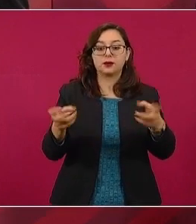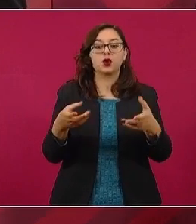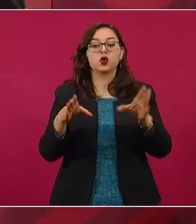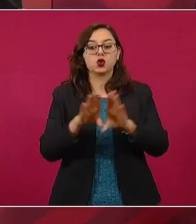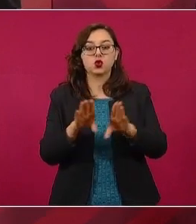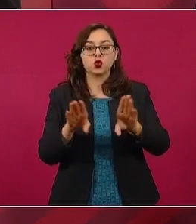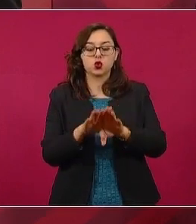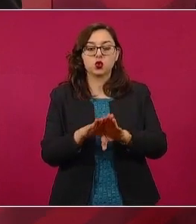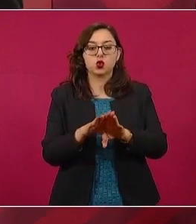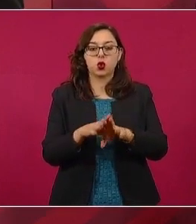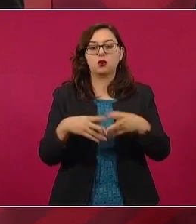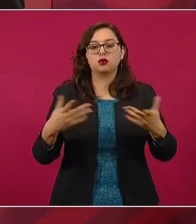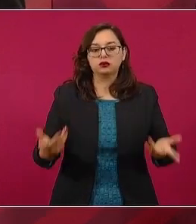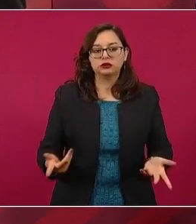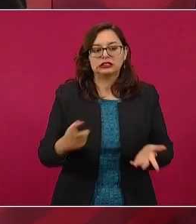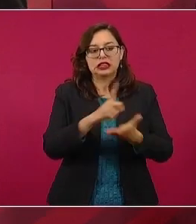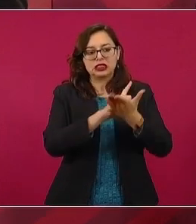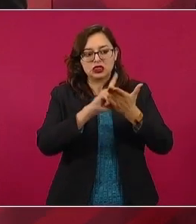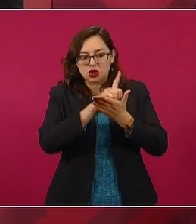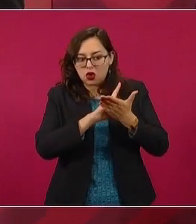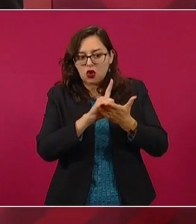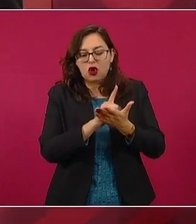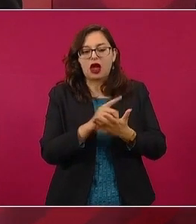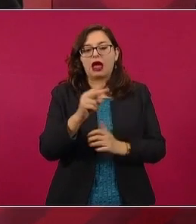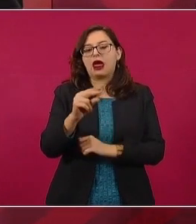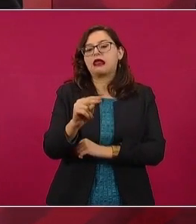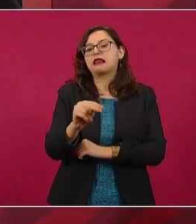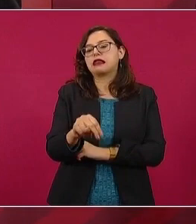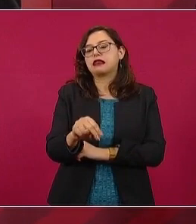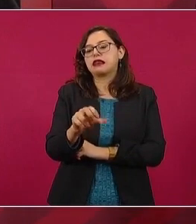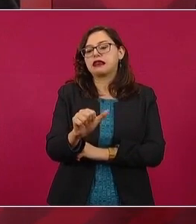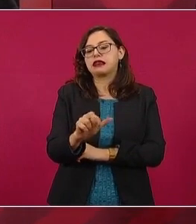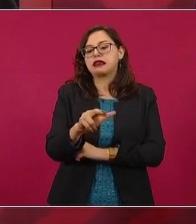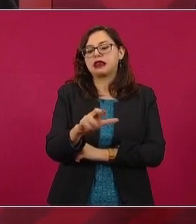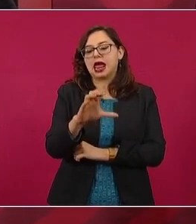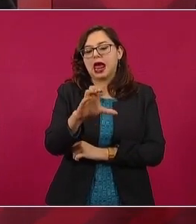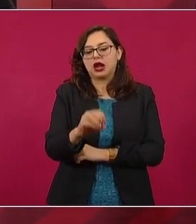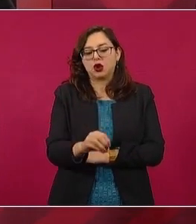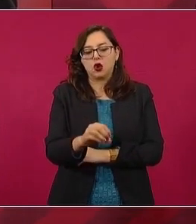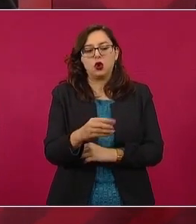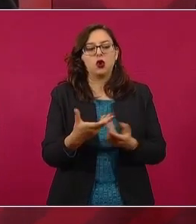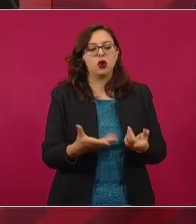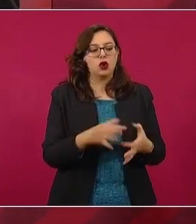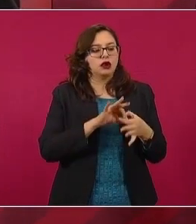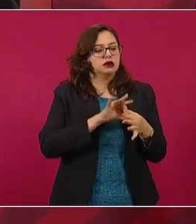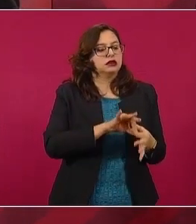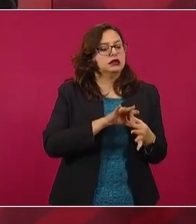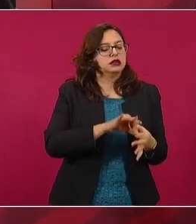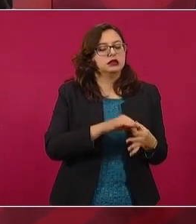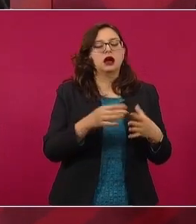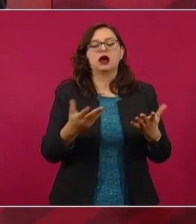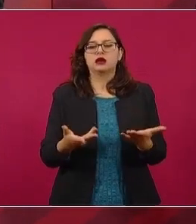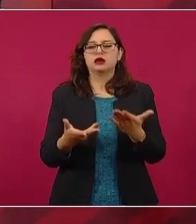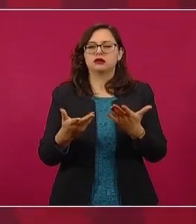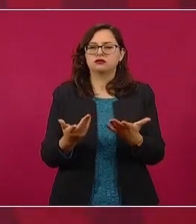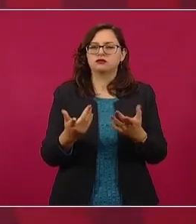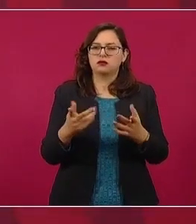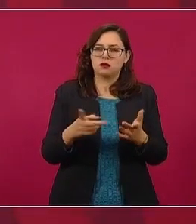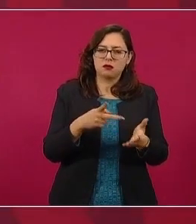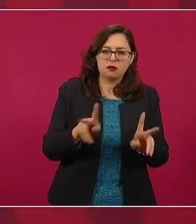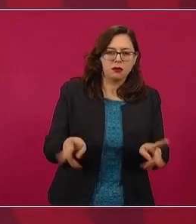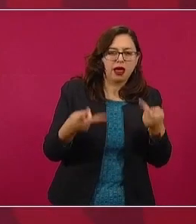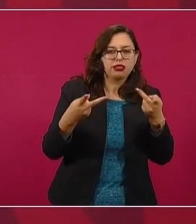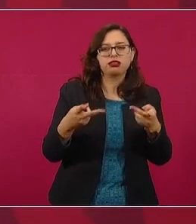mundo de la narcocultura, de la venta y compra de sustancias ilegales y del consumo de